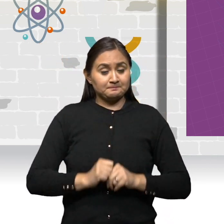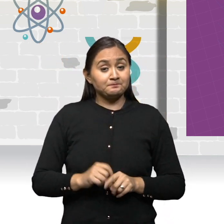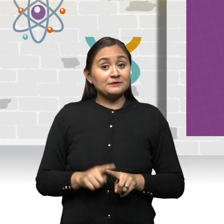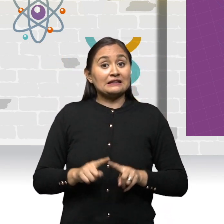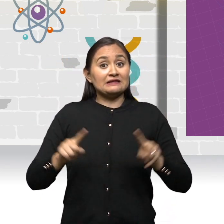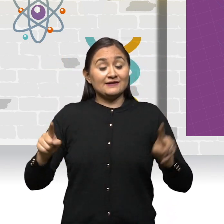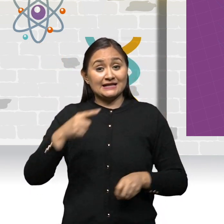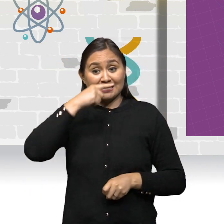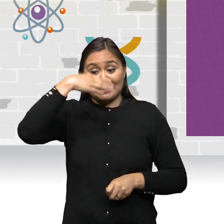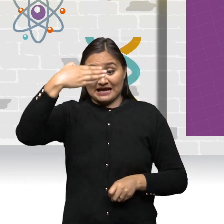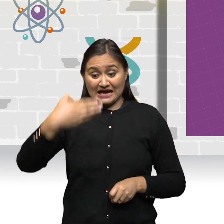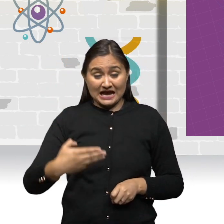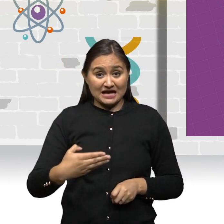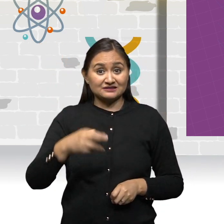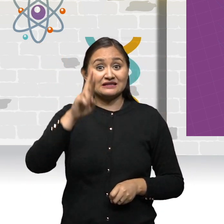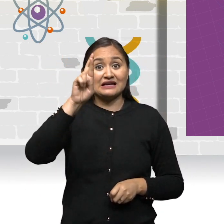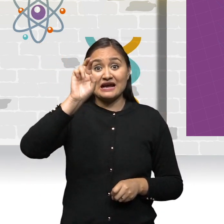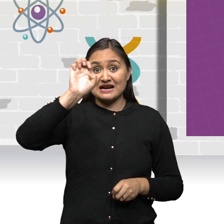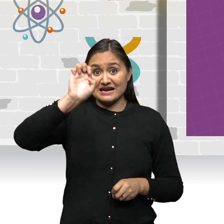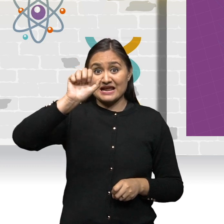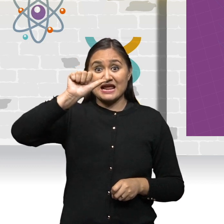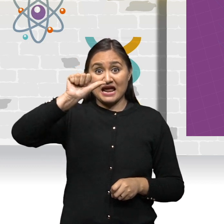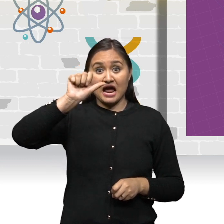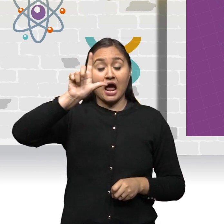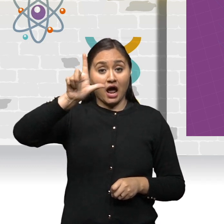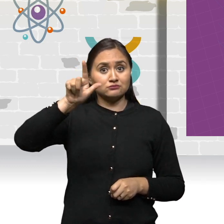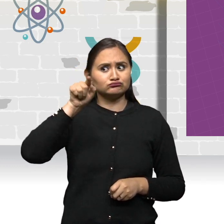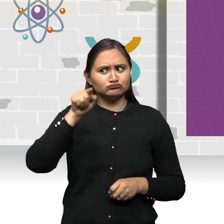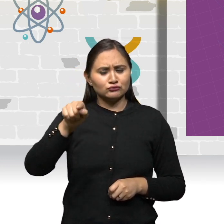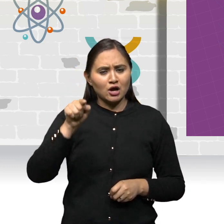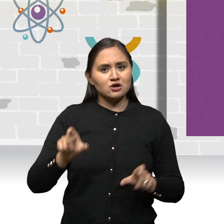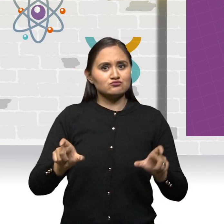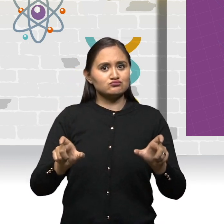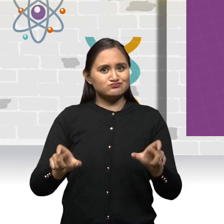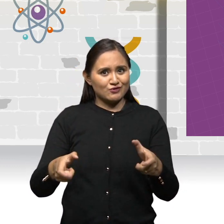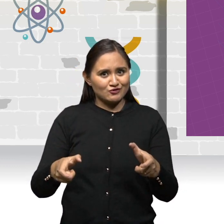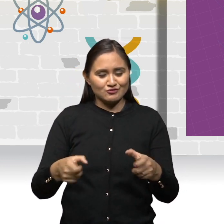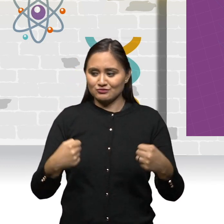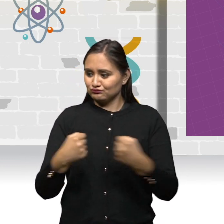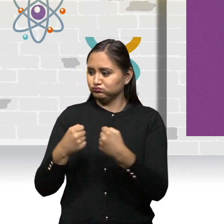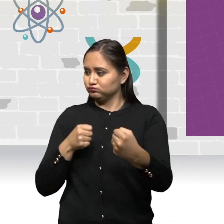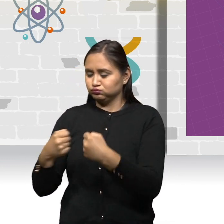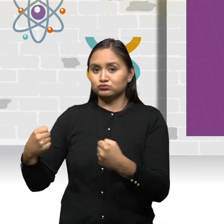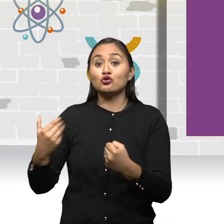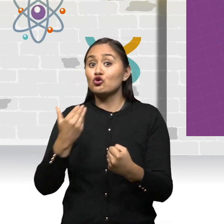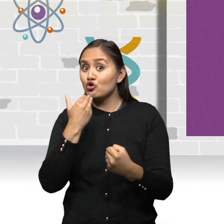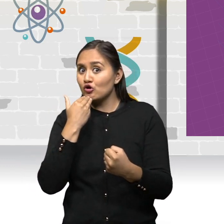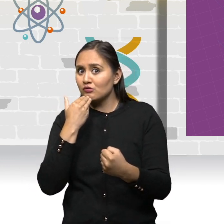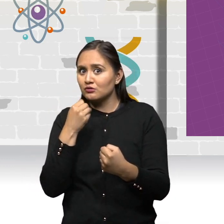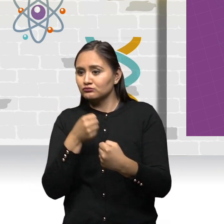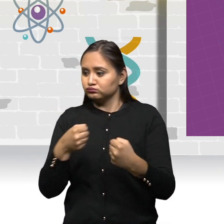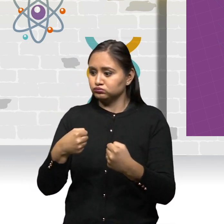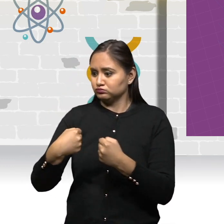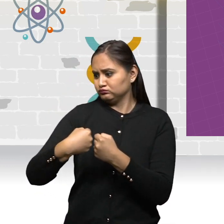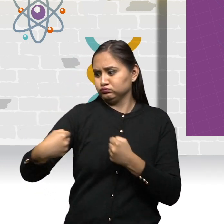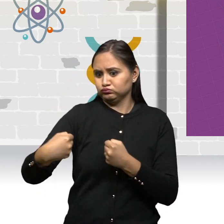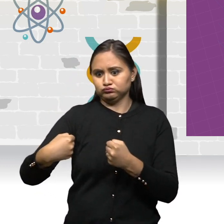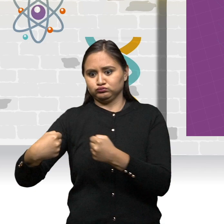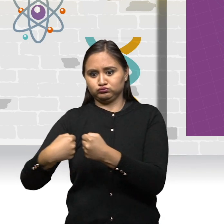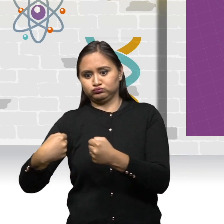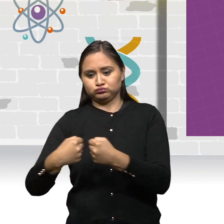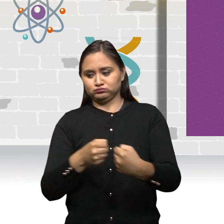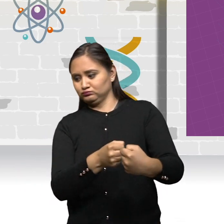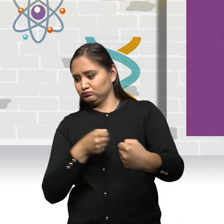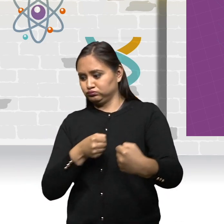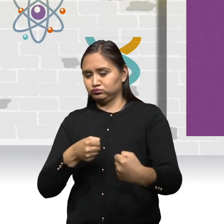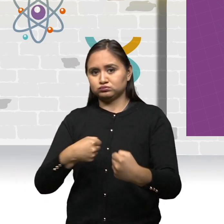gases reales pueden presentar moléculas cuyo volumen no es despreciable respecto al recipiente o que sí presentan fuerzas de atracción o